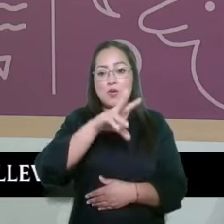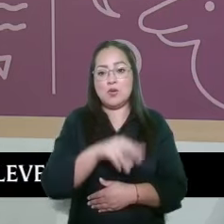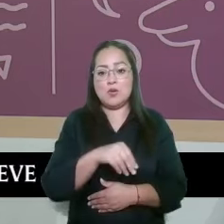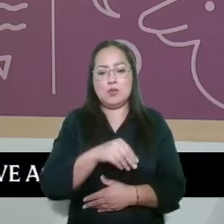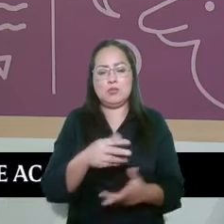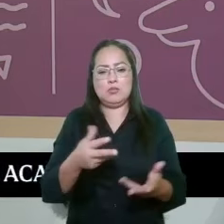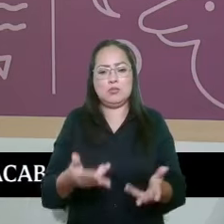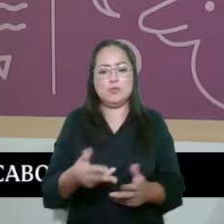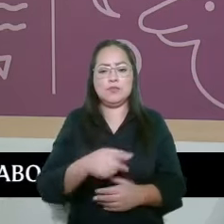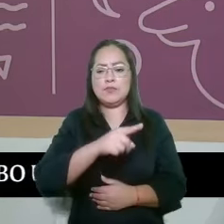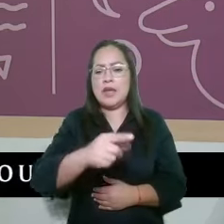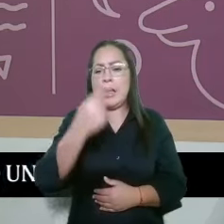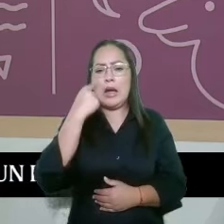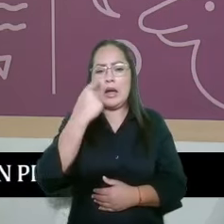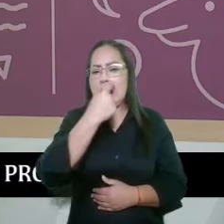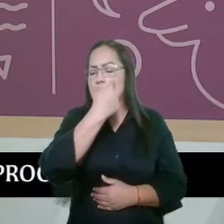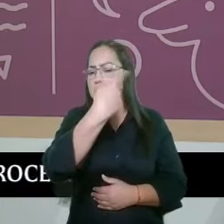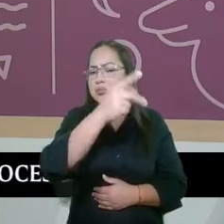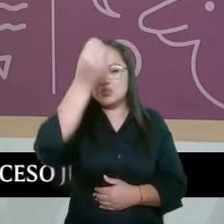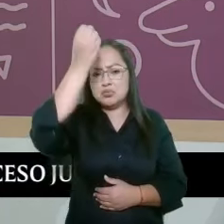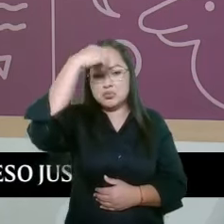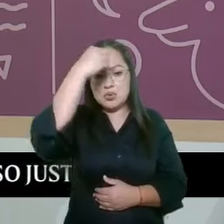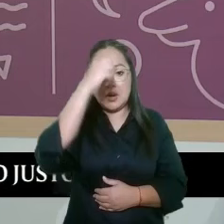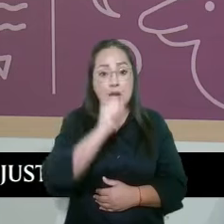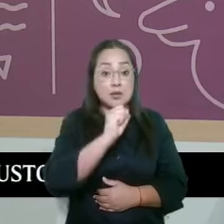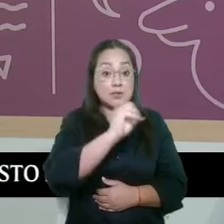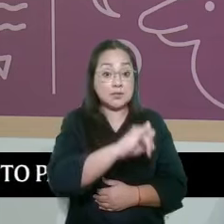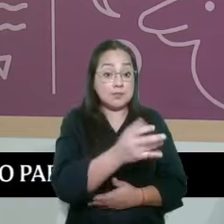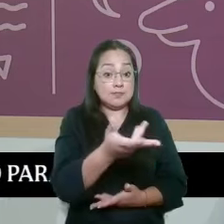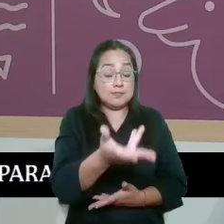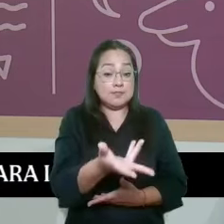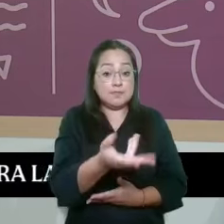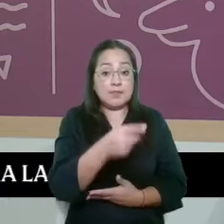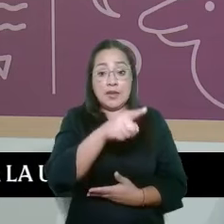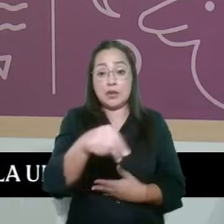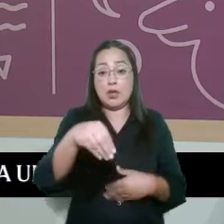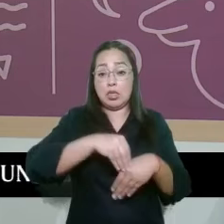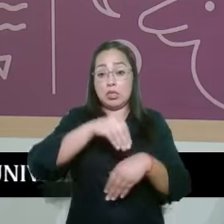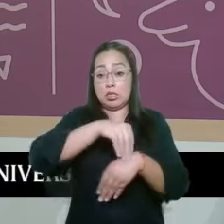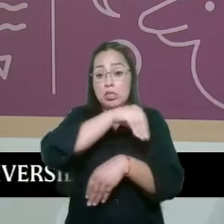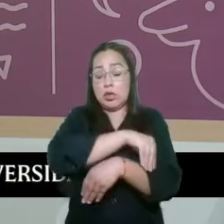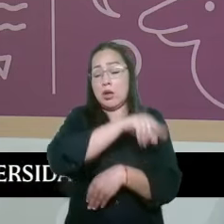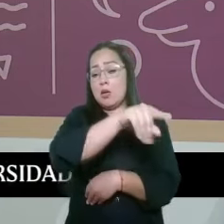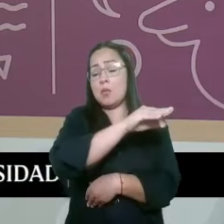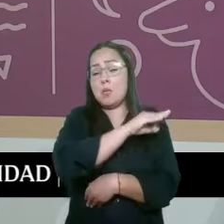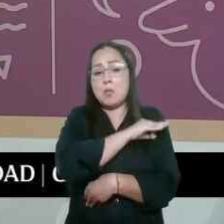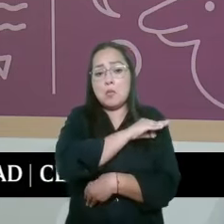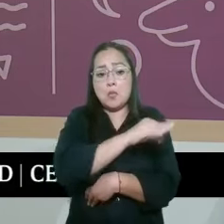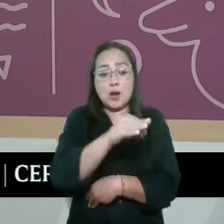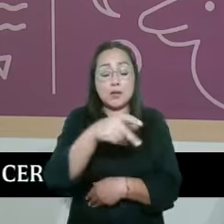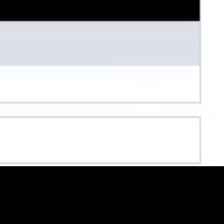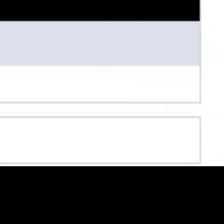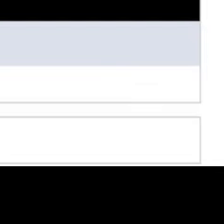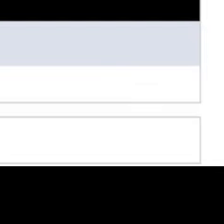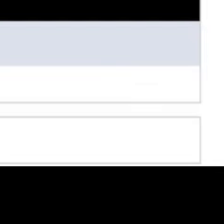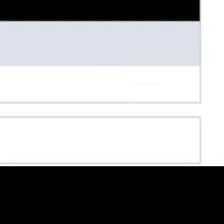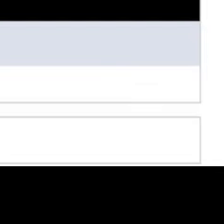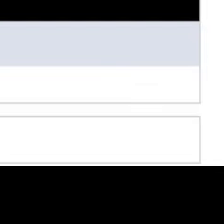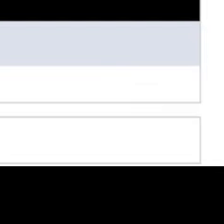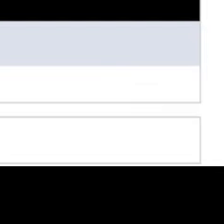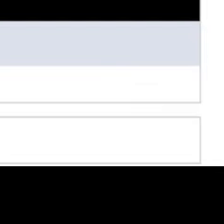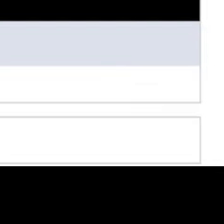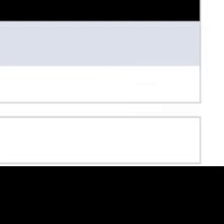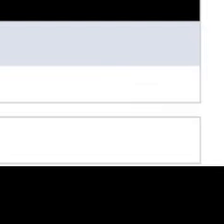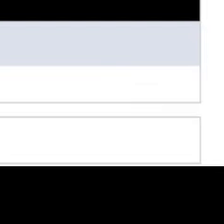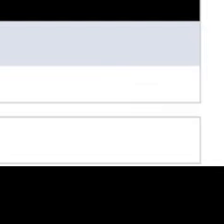gusten y quieran. Pues es que eso es parte de lo que supone. Y lo pueden decir, ah, bueno, pero ¿qué tienen que hacer? Es probarlo.